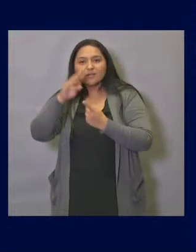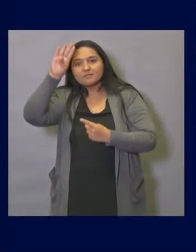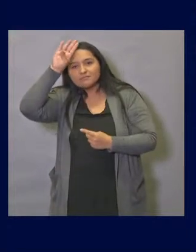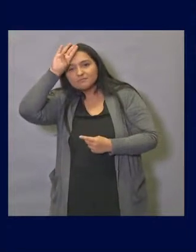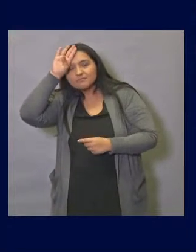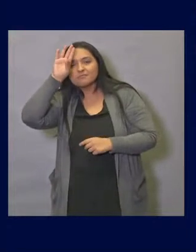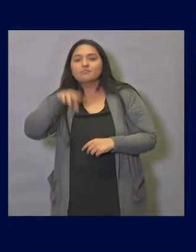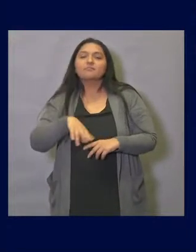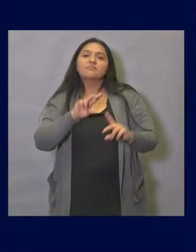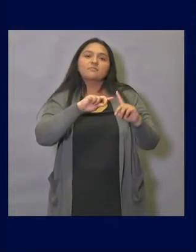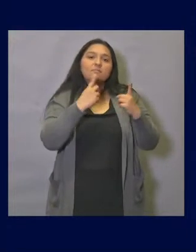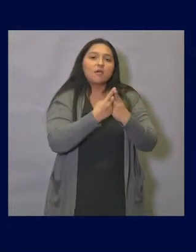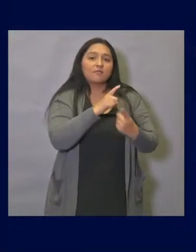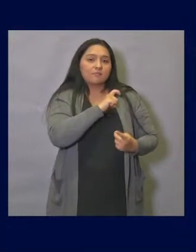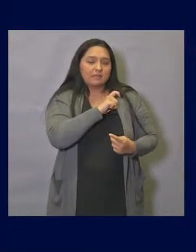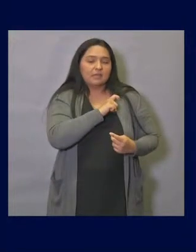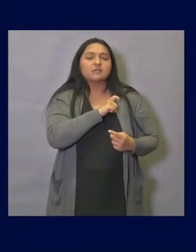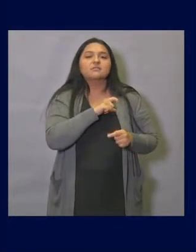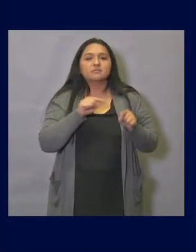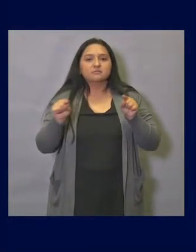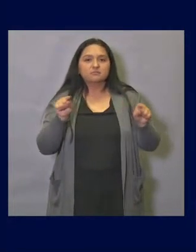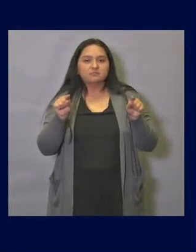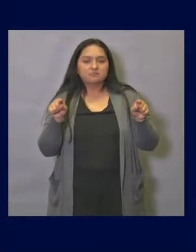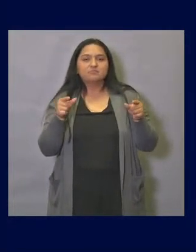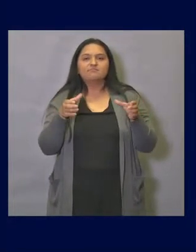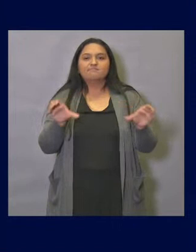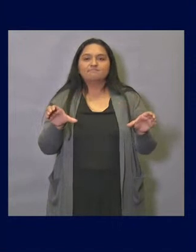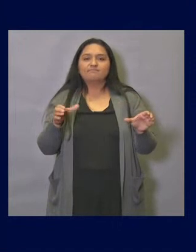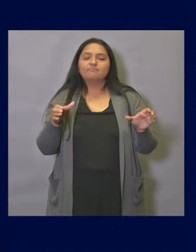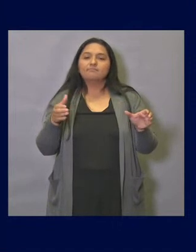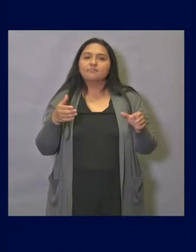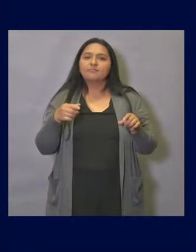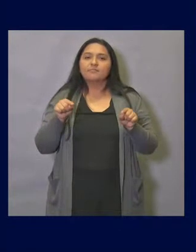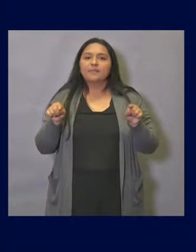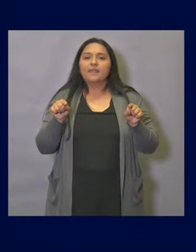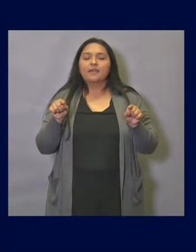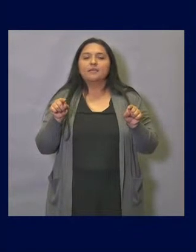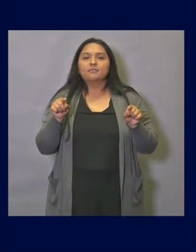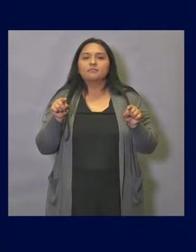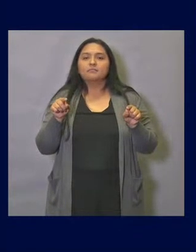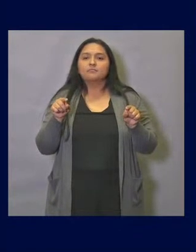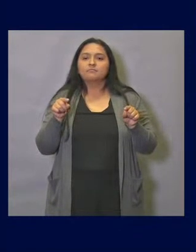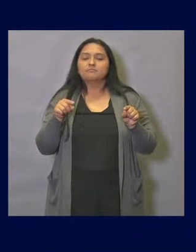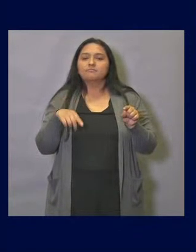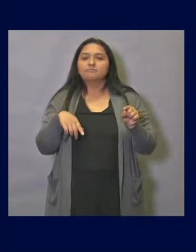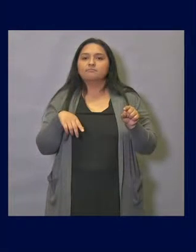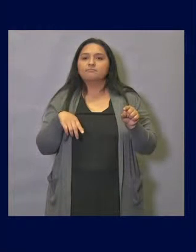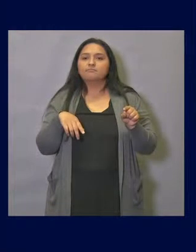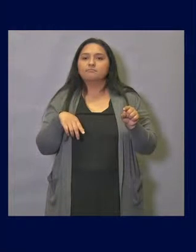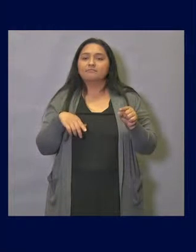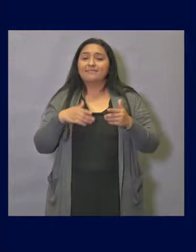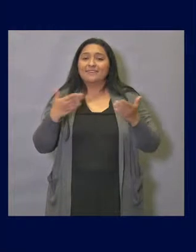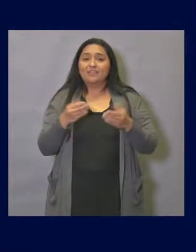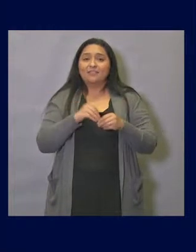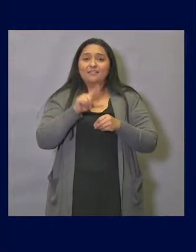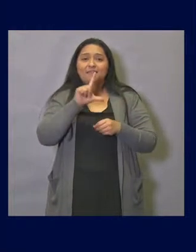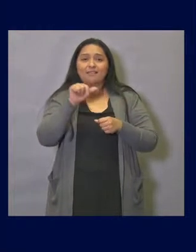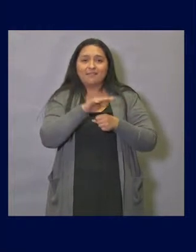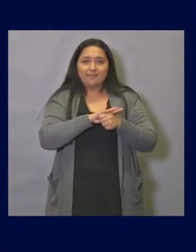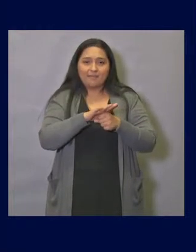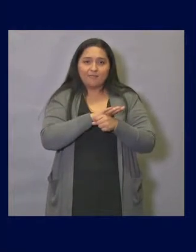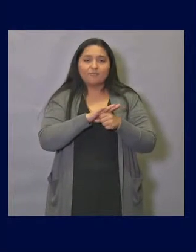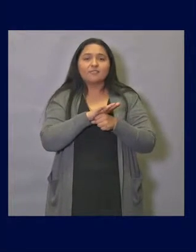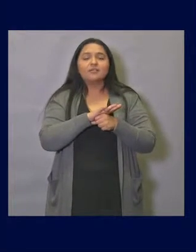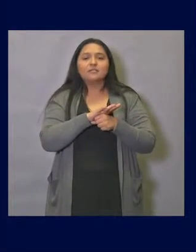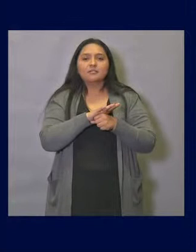policía asociado. Las entidades de aplicación de la ley en los condados se han asociado con